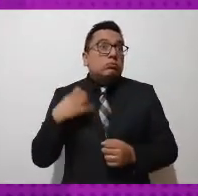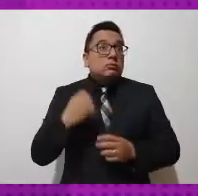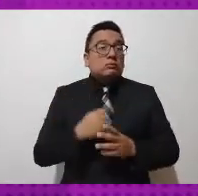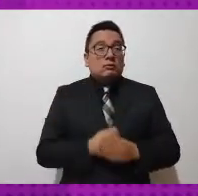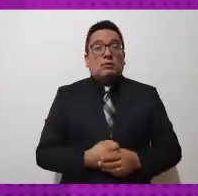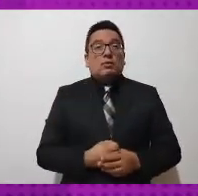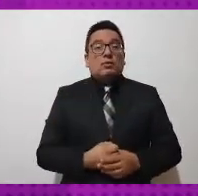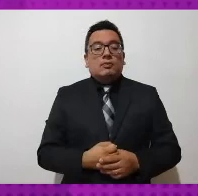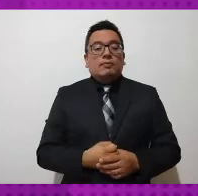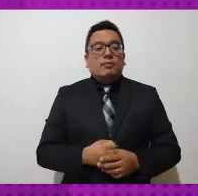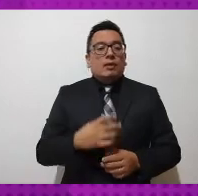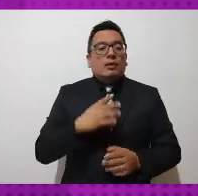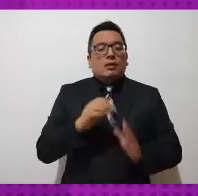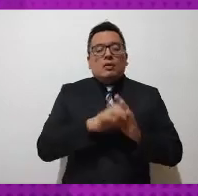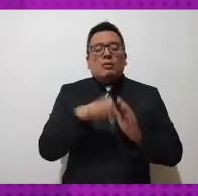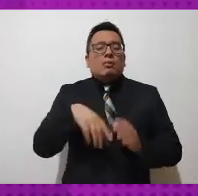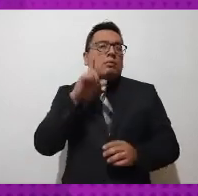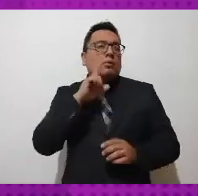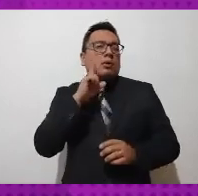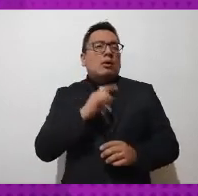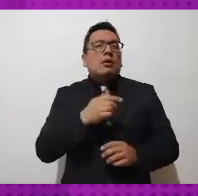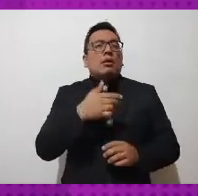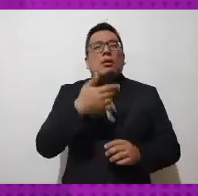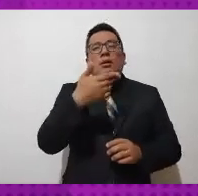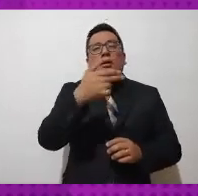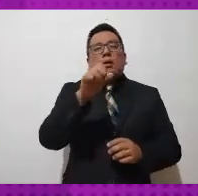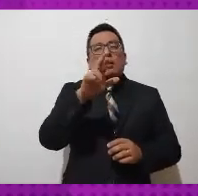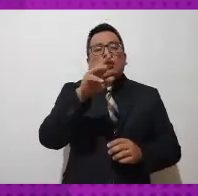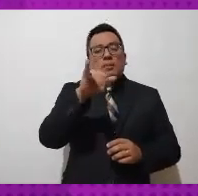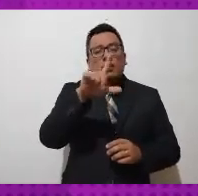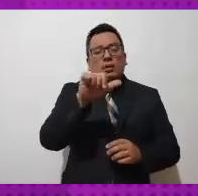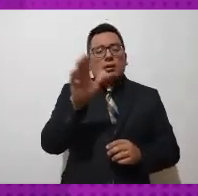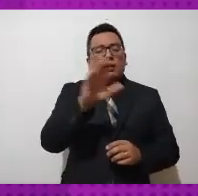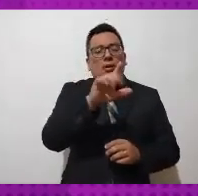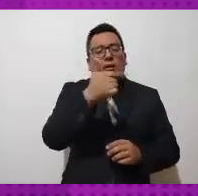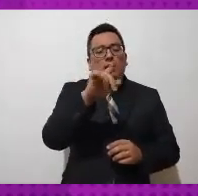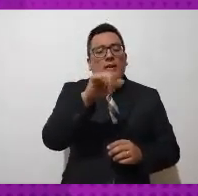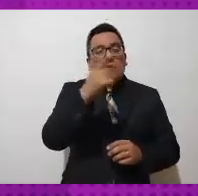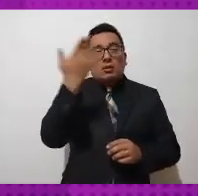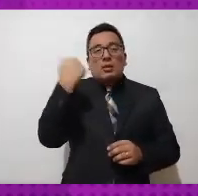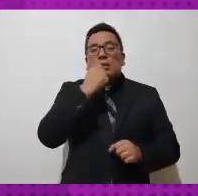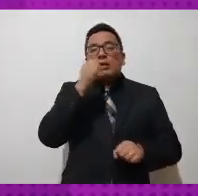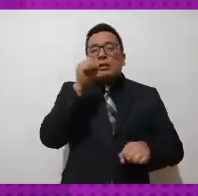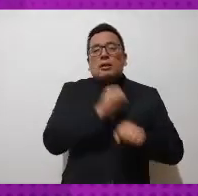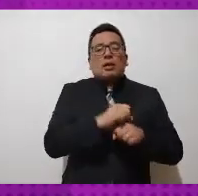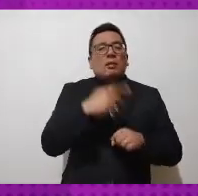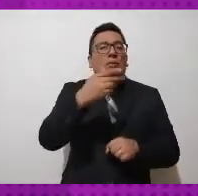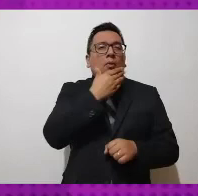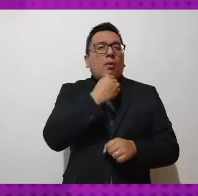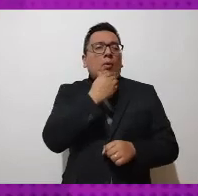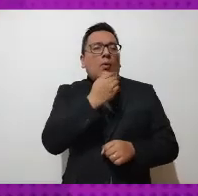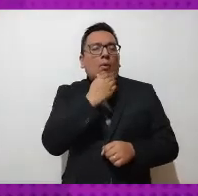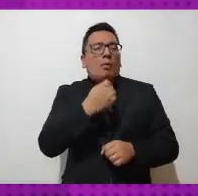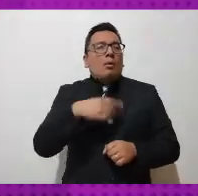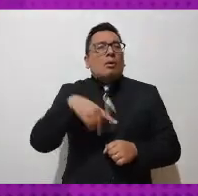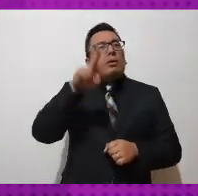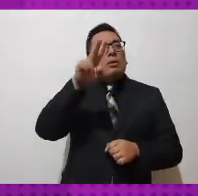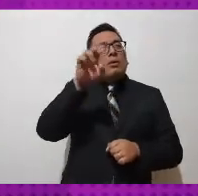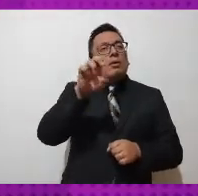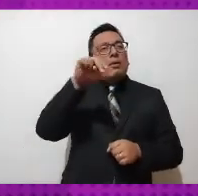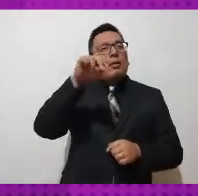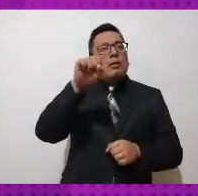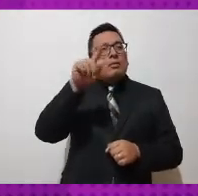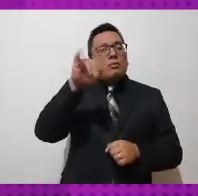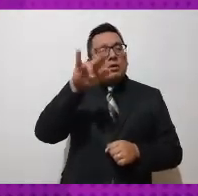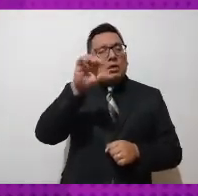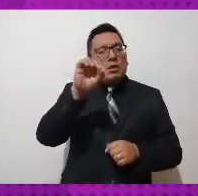camino, esfuerzos como el de Emilia Galindo, secretaria particular de Venustiano Carranza, quien presentó ante el Congreso Constituyente la